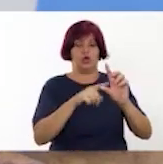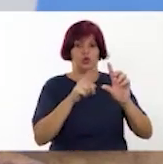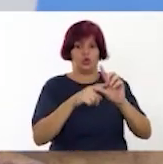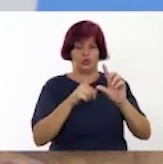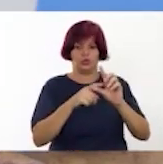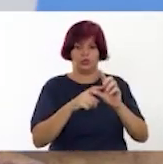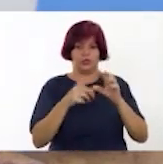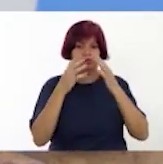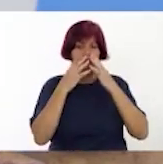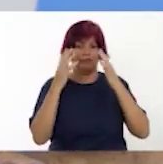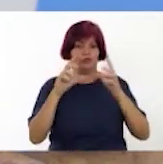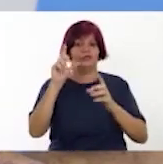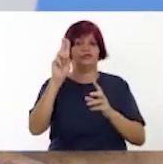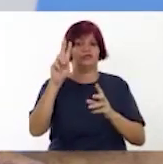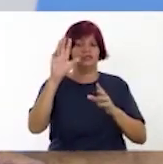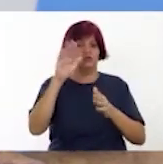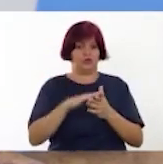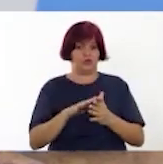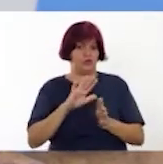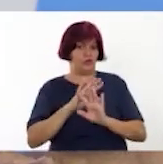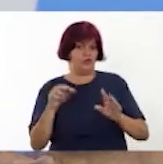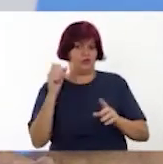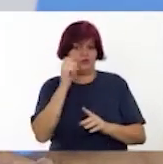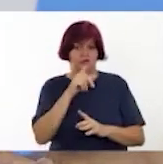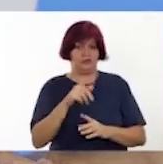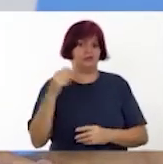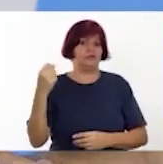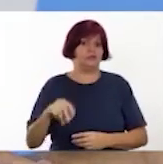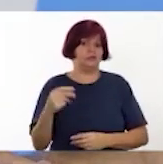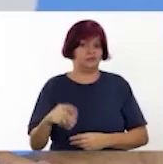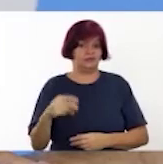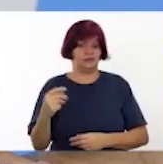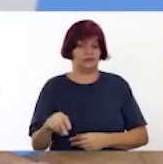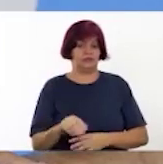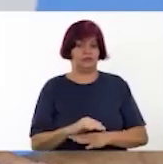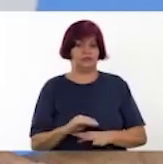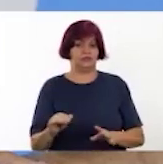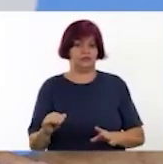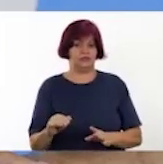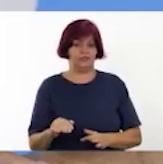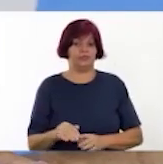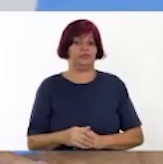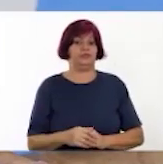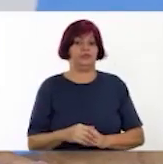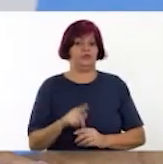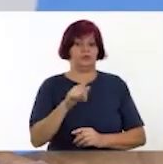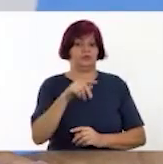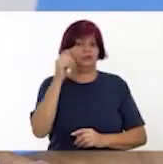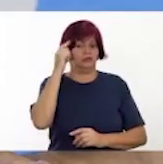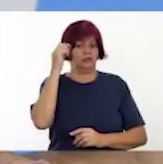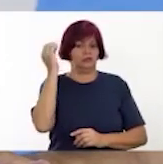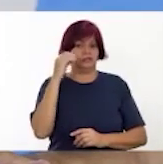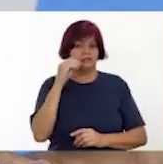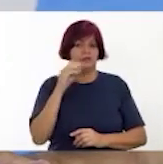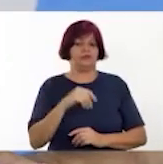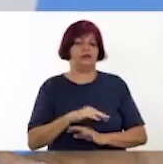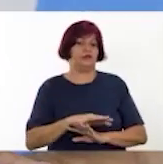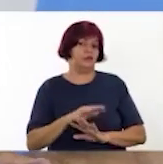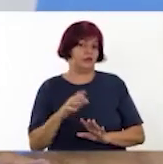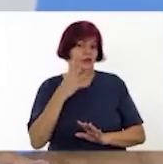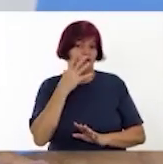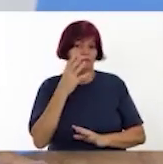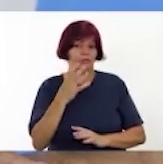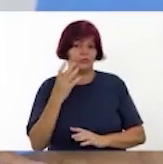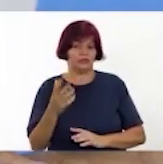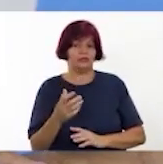elementos principales en la unidad. Cuando ustedes terminen esta sistematización, bueno, ustedes deben haber